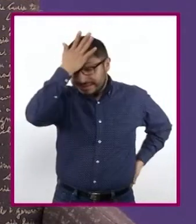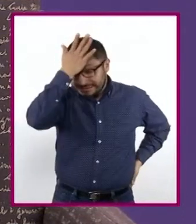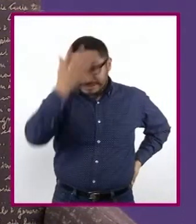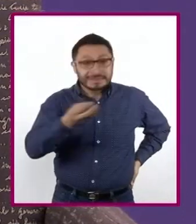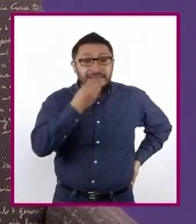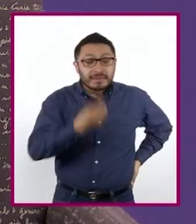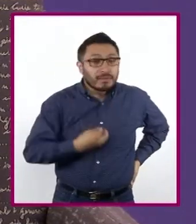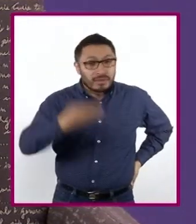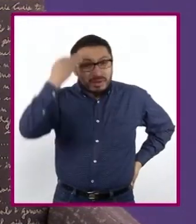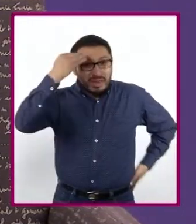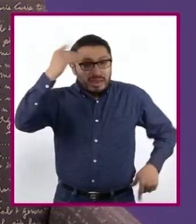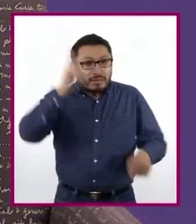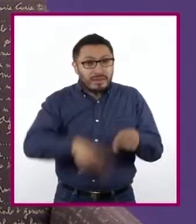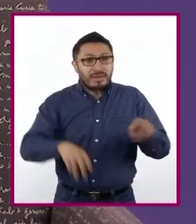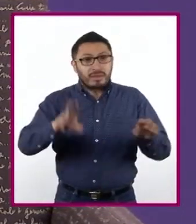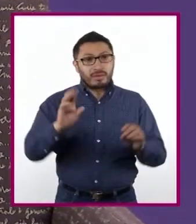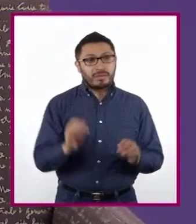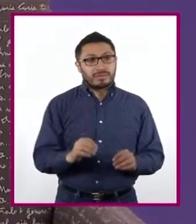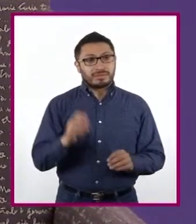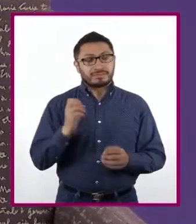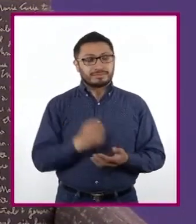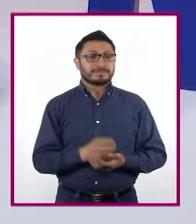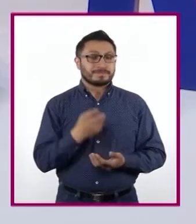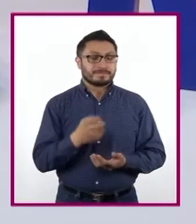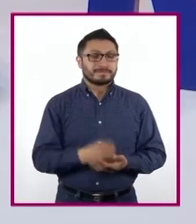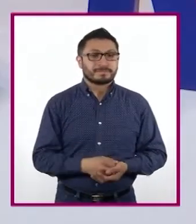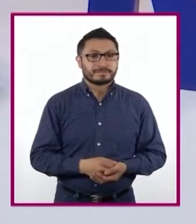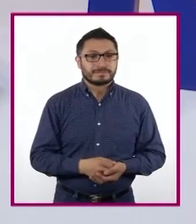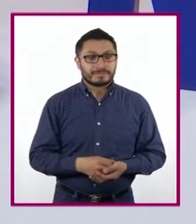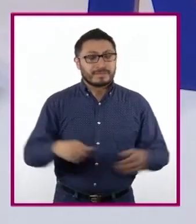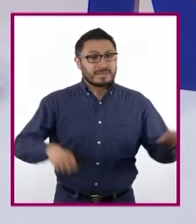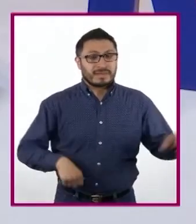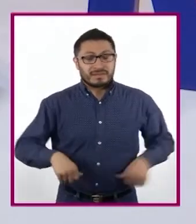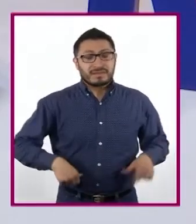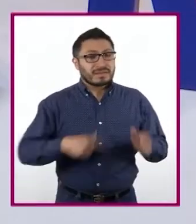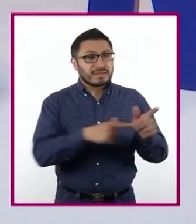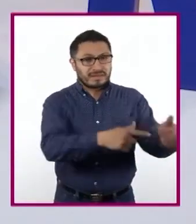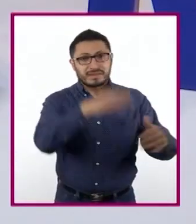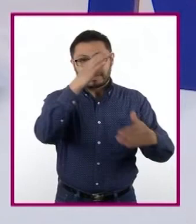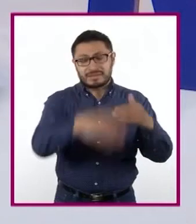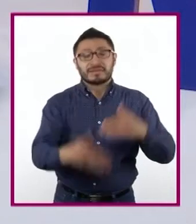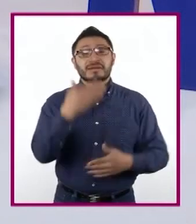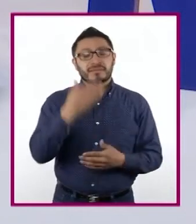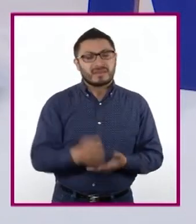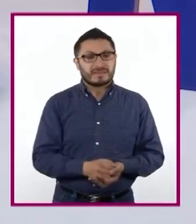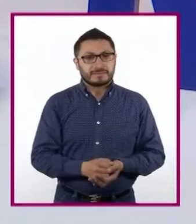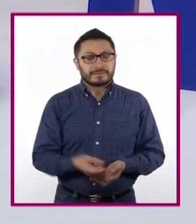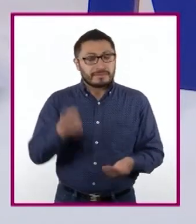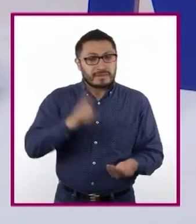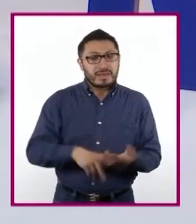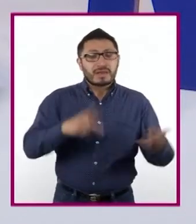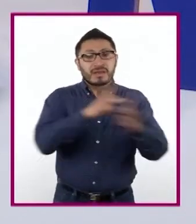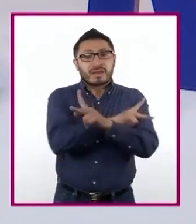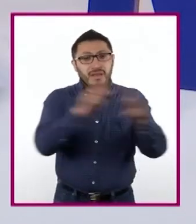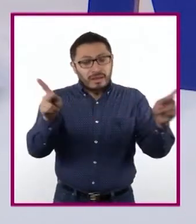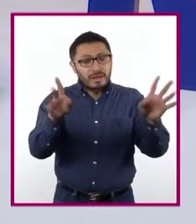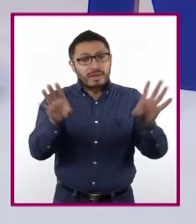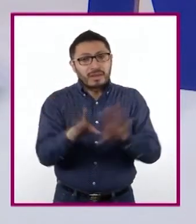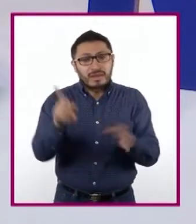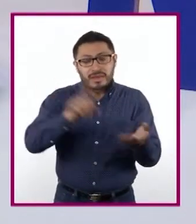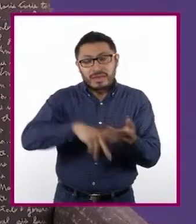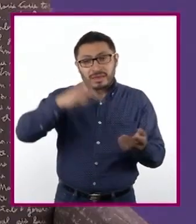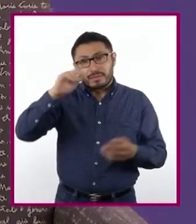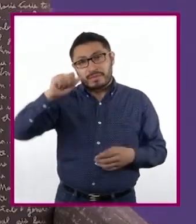el tiempo y no permitan concluir la actividad. Como audiencia en un panel, otro punto de vista complejo para